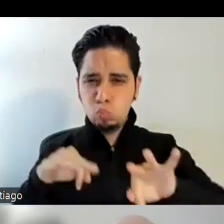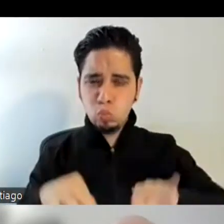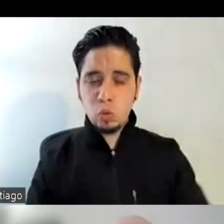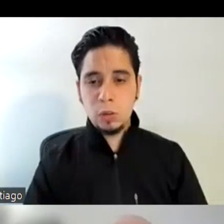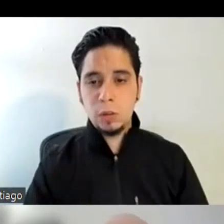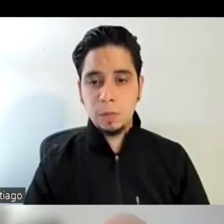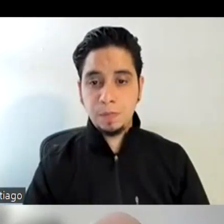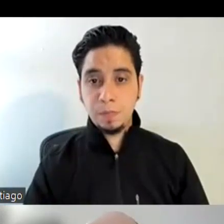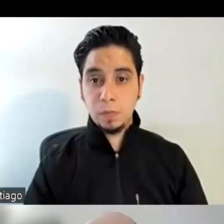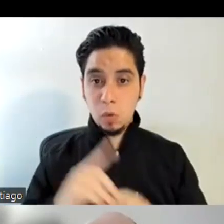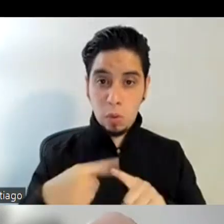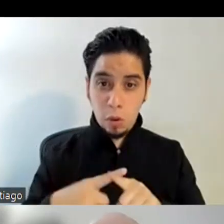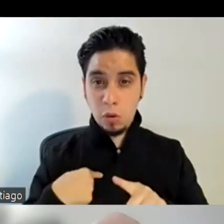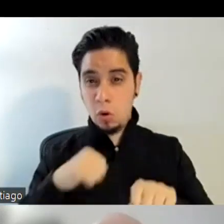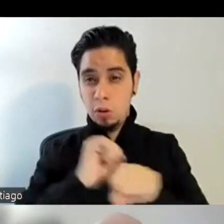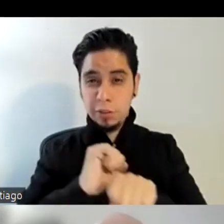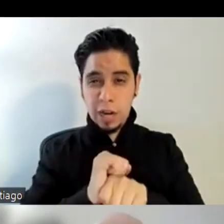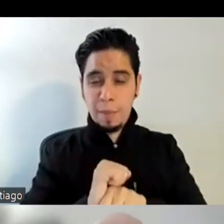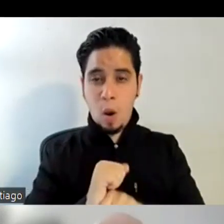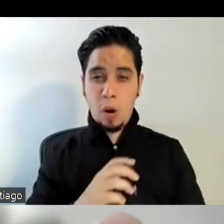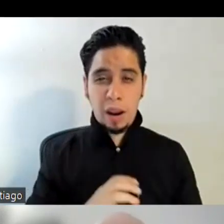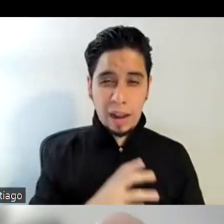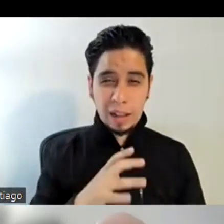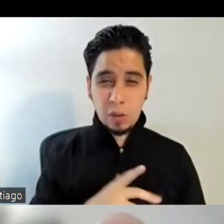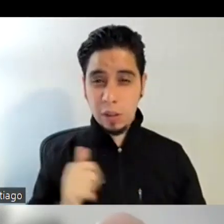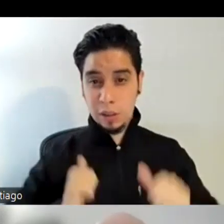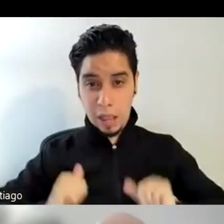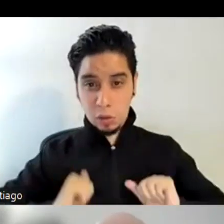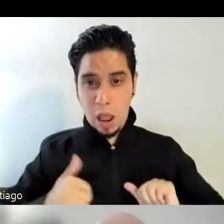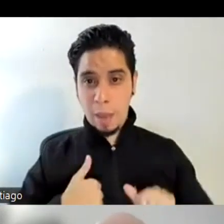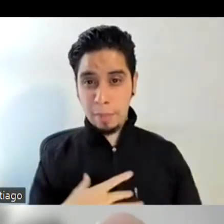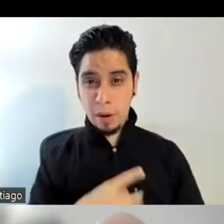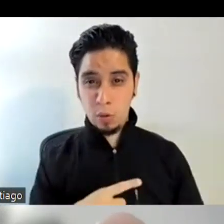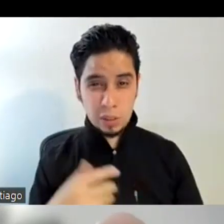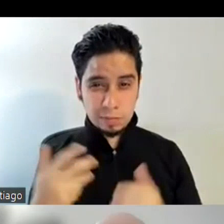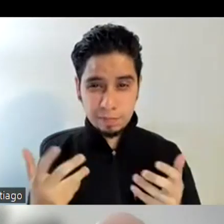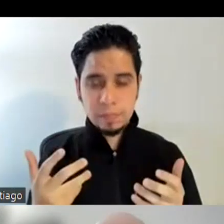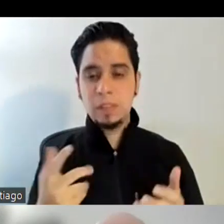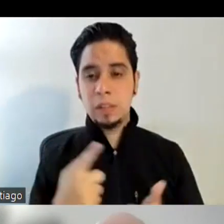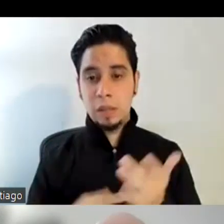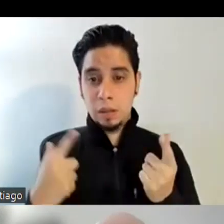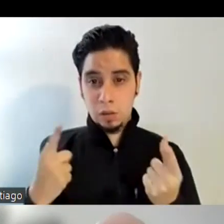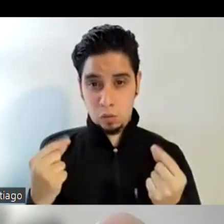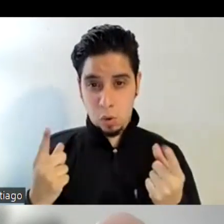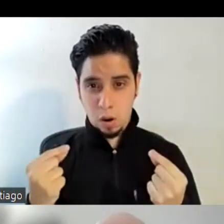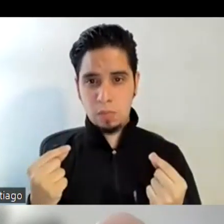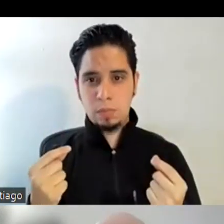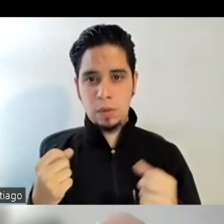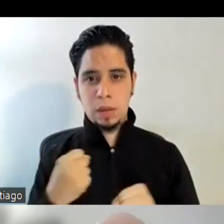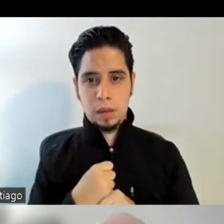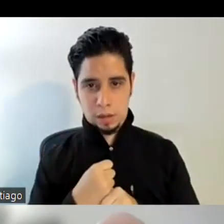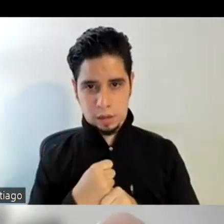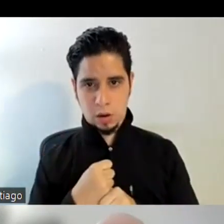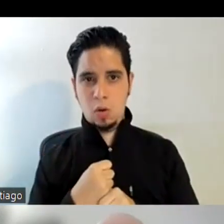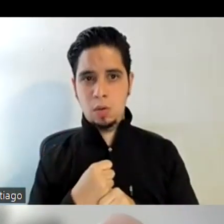cuando yo trabajo los clásicos, a mí me gusta... Yo creo una situación paralela con Puerto